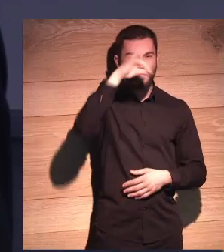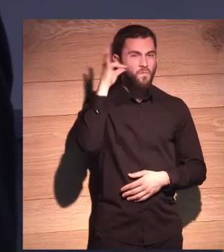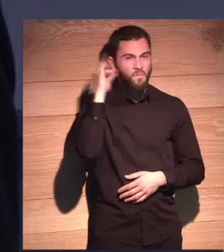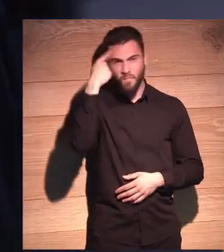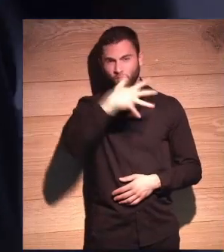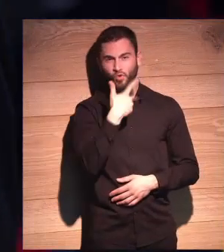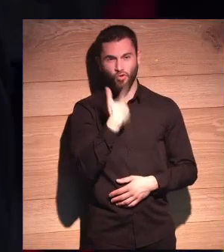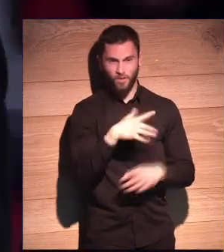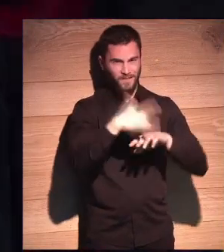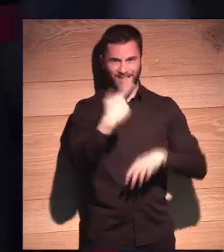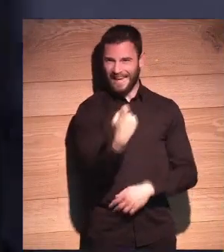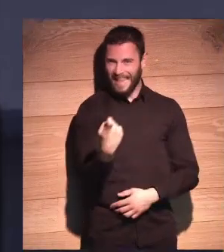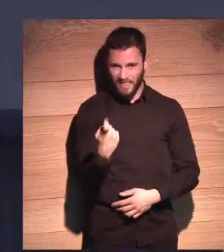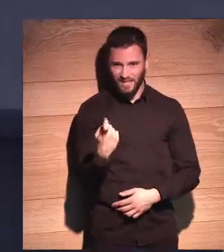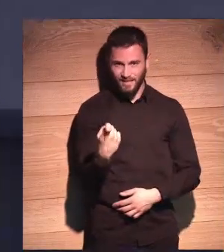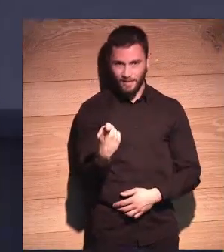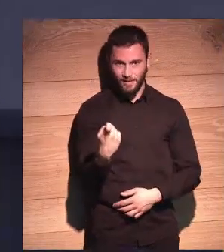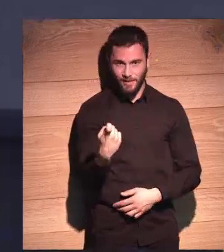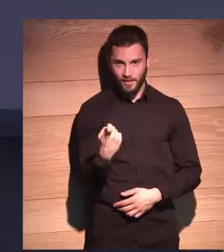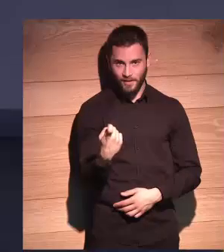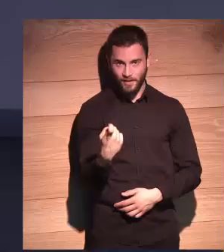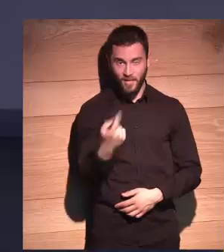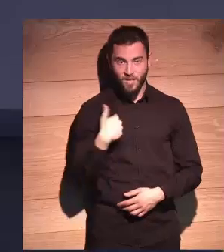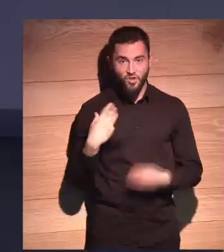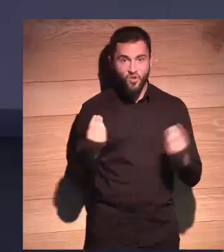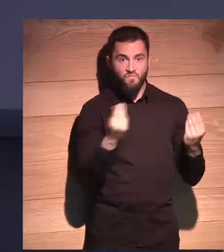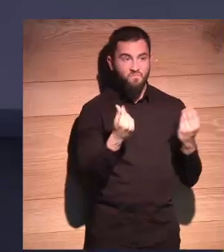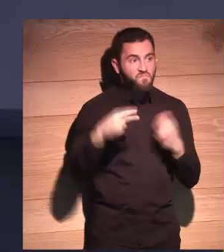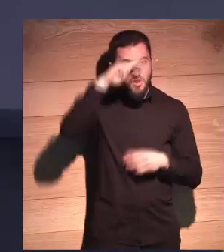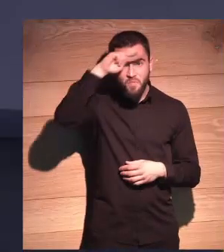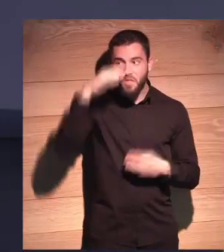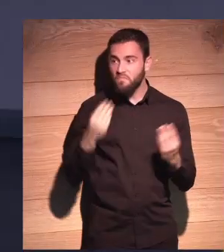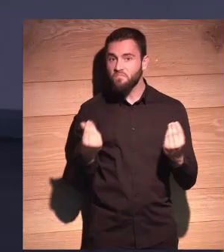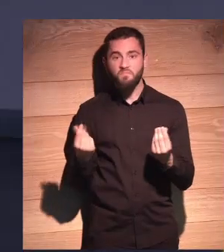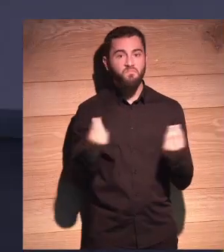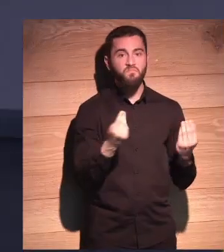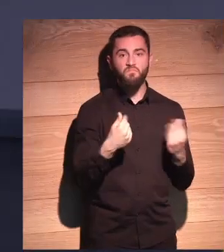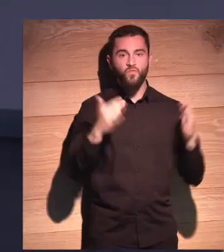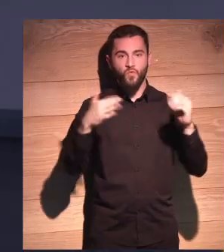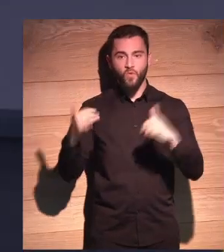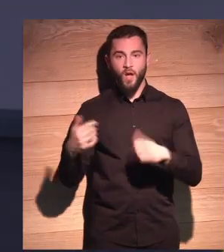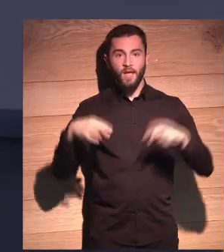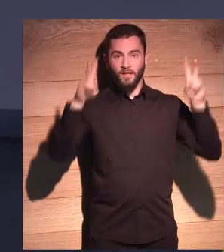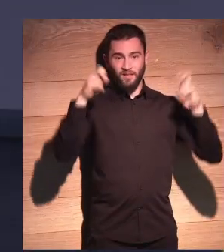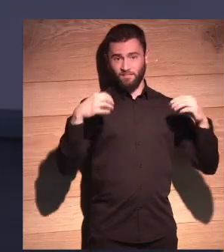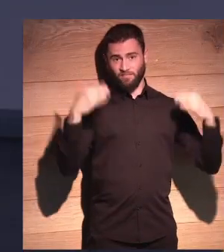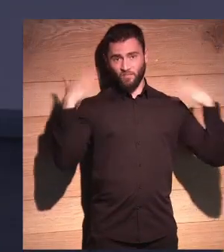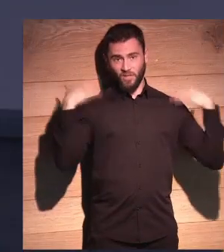con conocimientos digitales. Y no veo ninguna preocupación por ninguno de los dirigentes